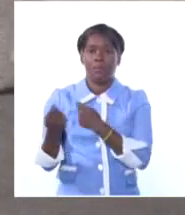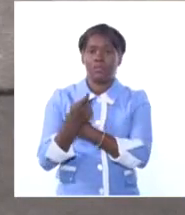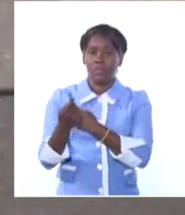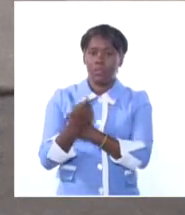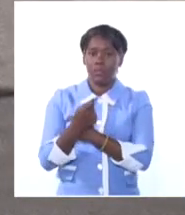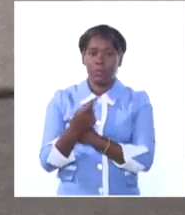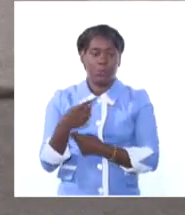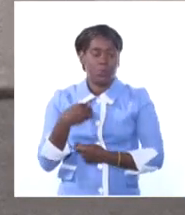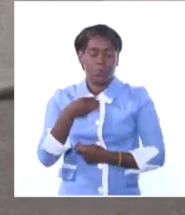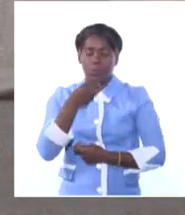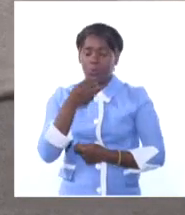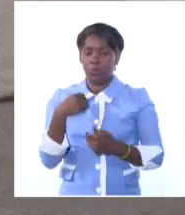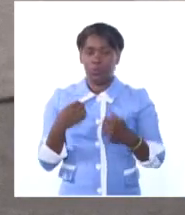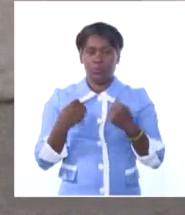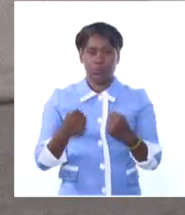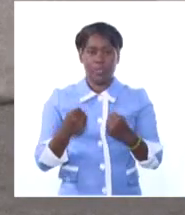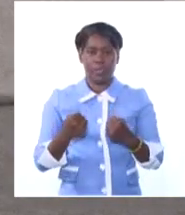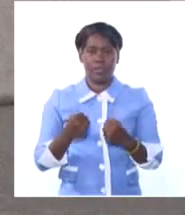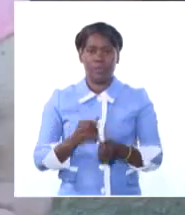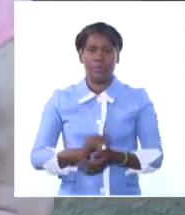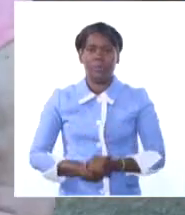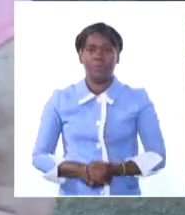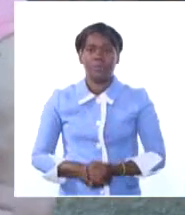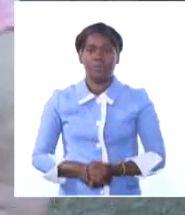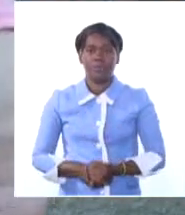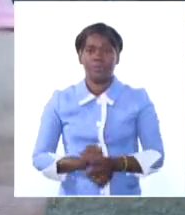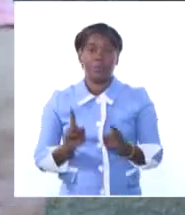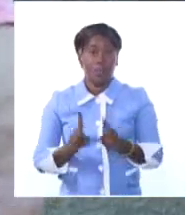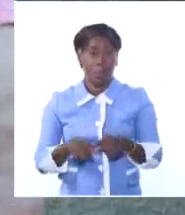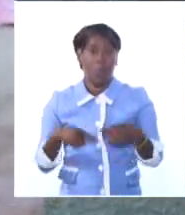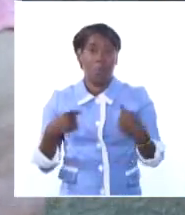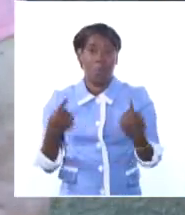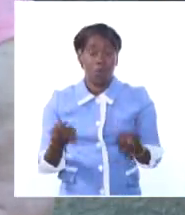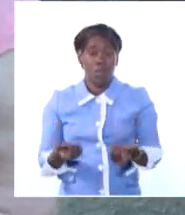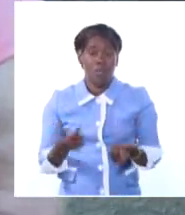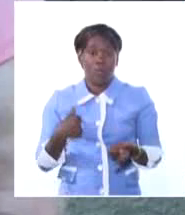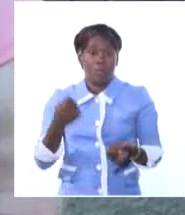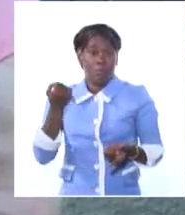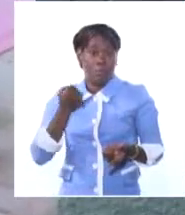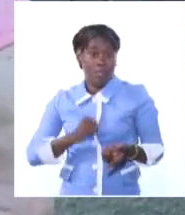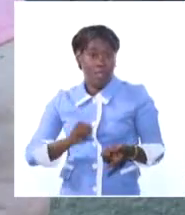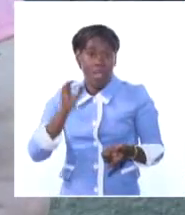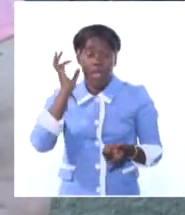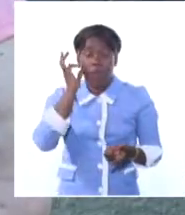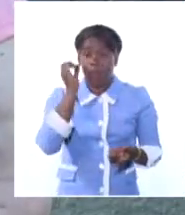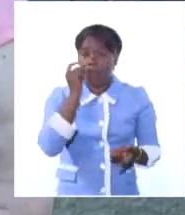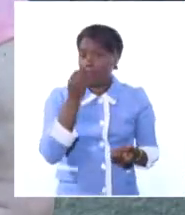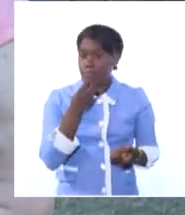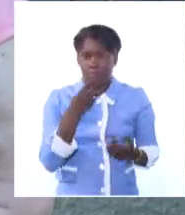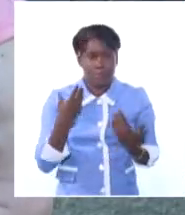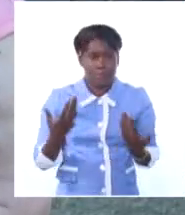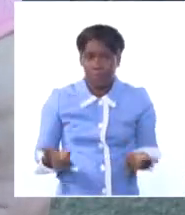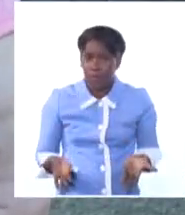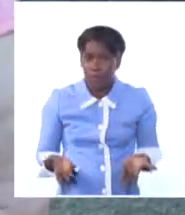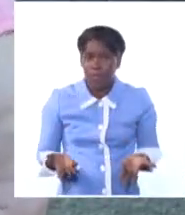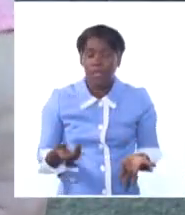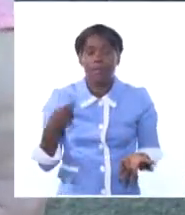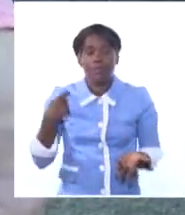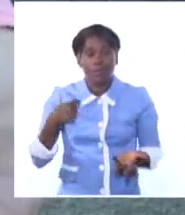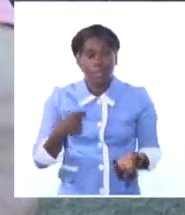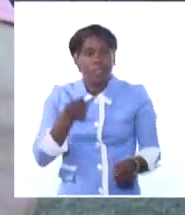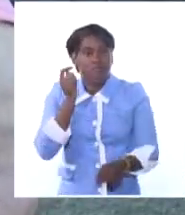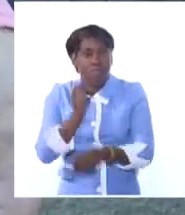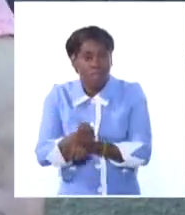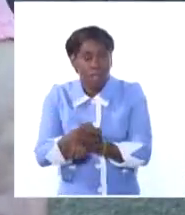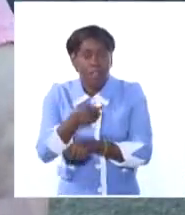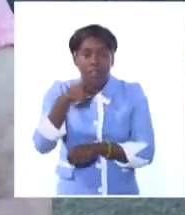no importa, yo sé. Porque no es que sea tu hijo o tu hija. Es que se lo tiene